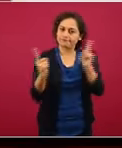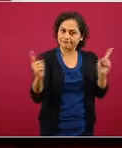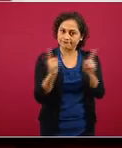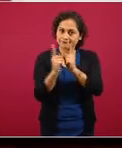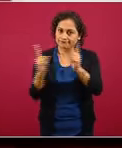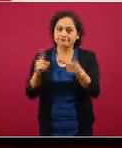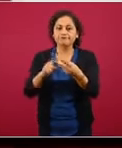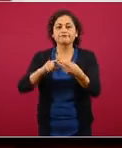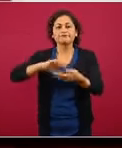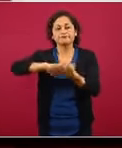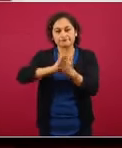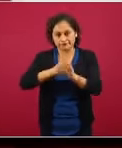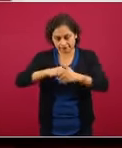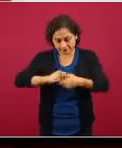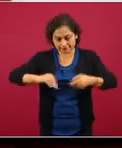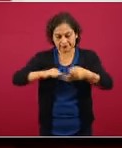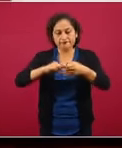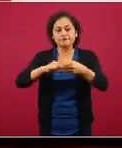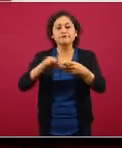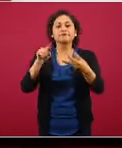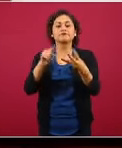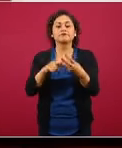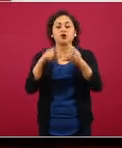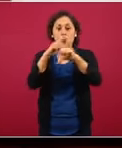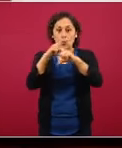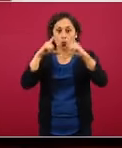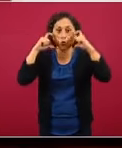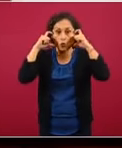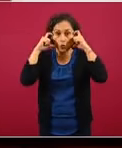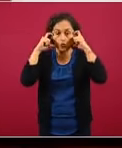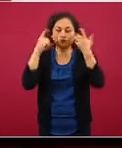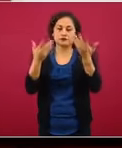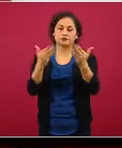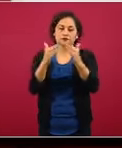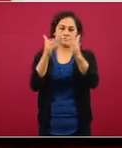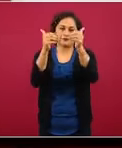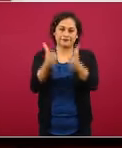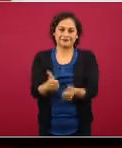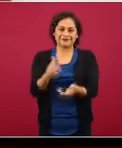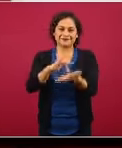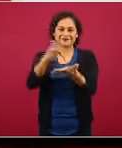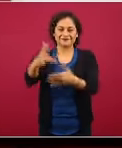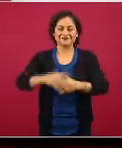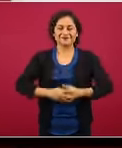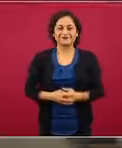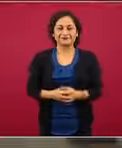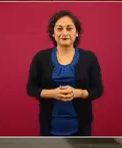etiqueta respiratoria, uso del cubrebocas y quédate en casa. Muchas gracias.